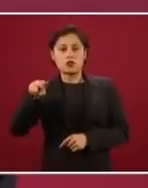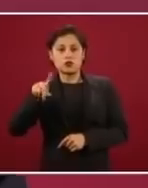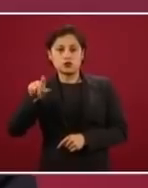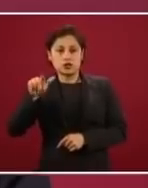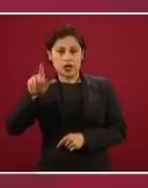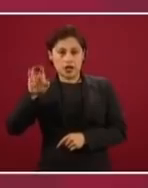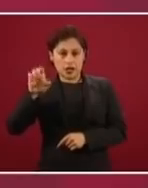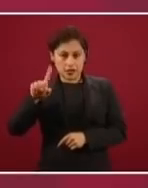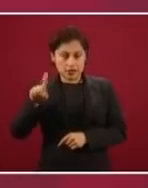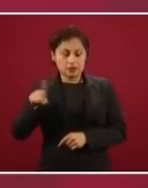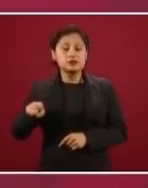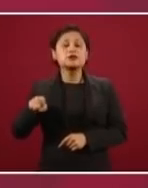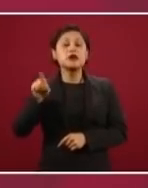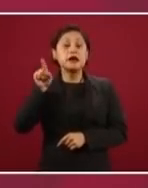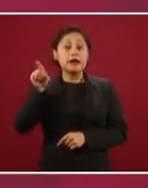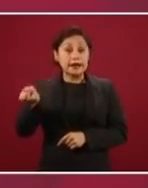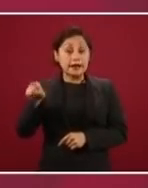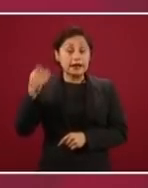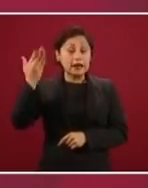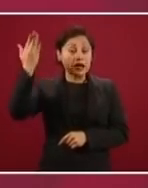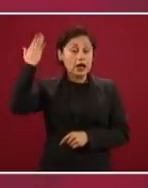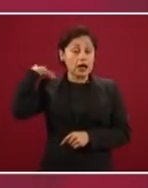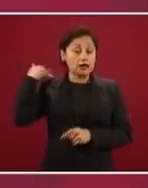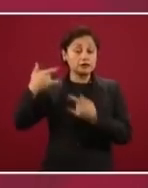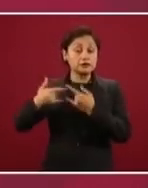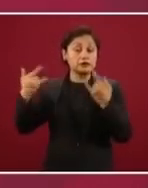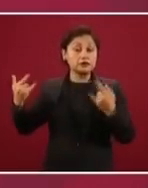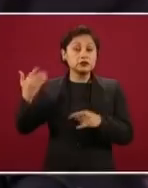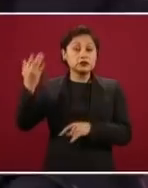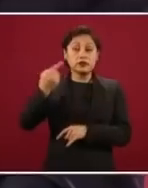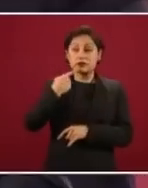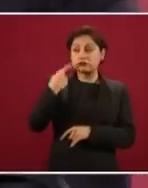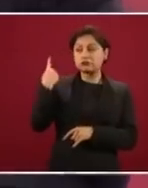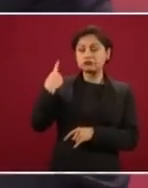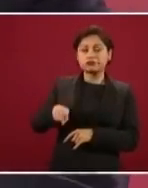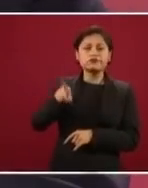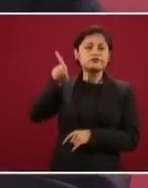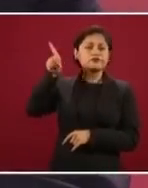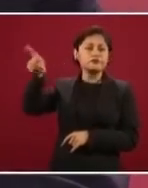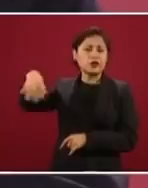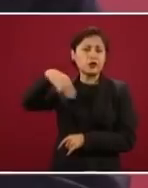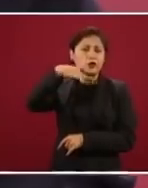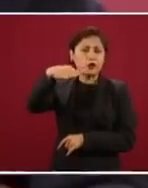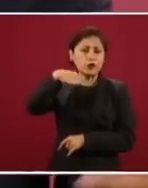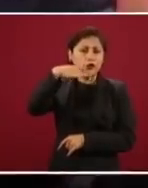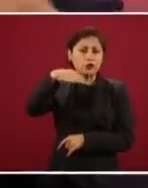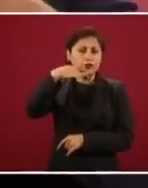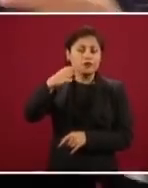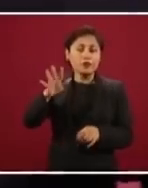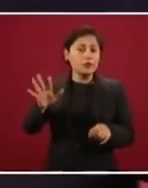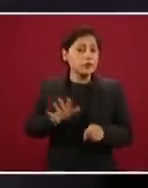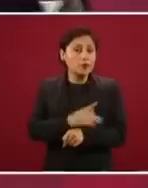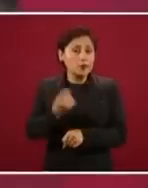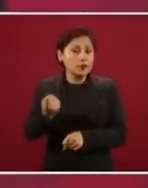corrupción e por razones políticas